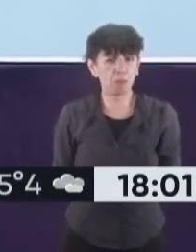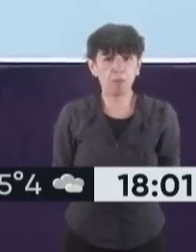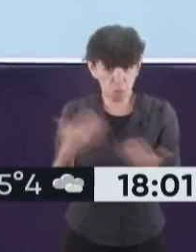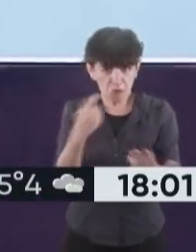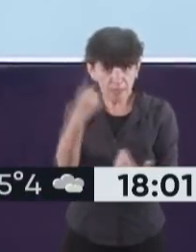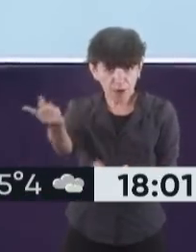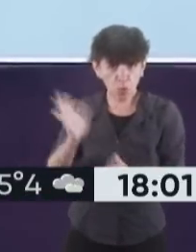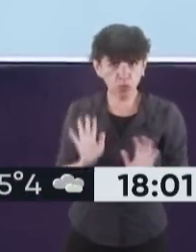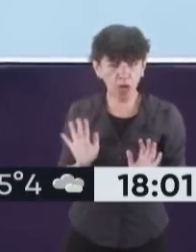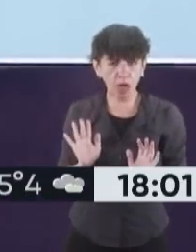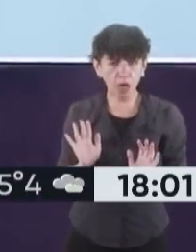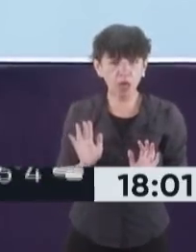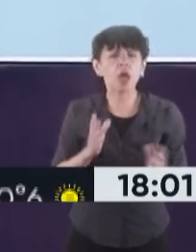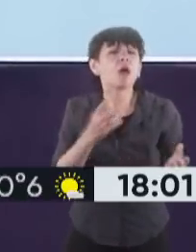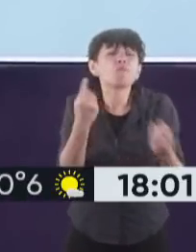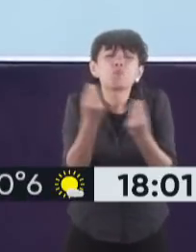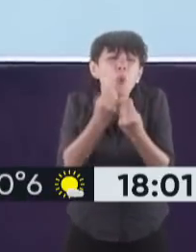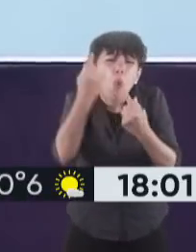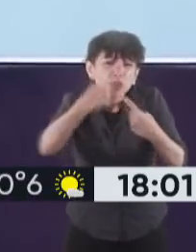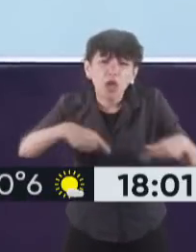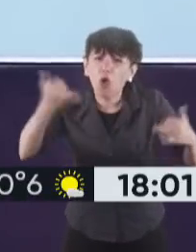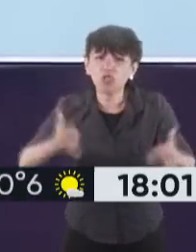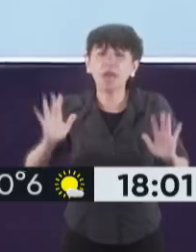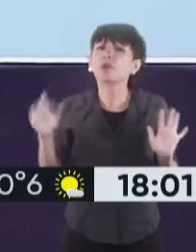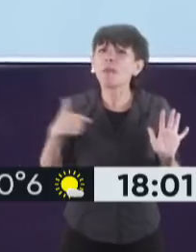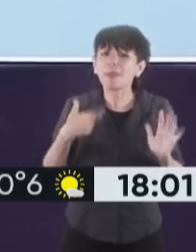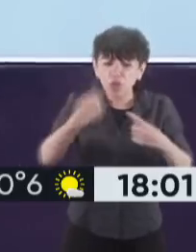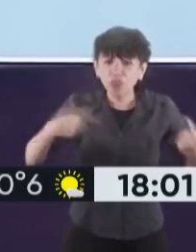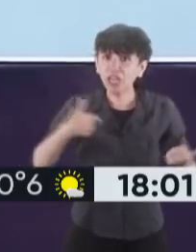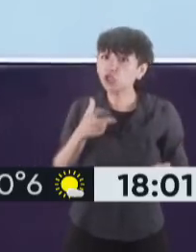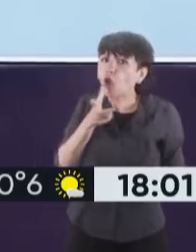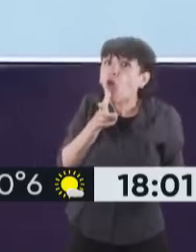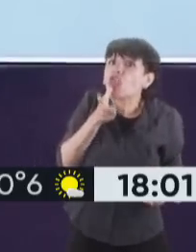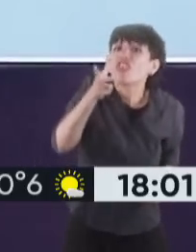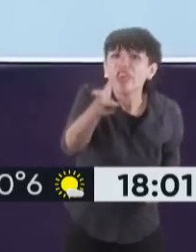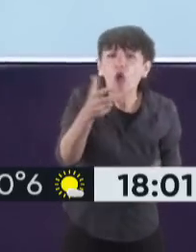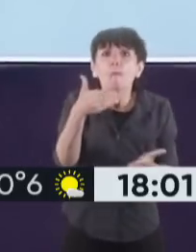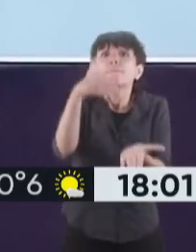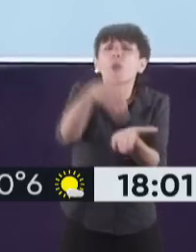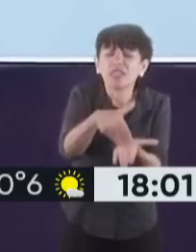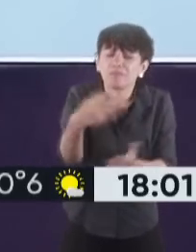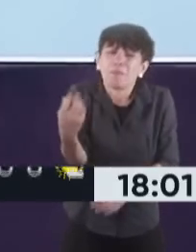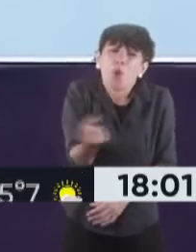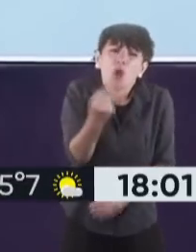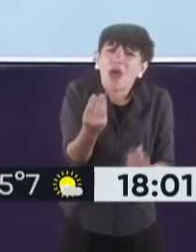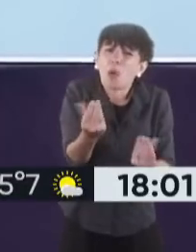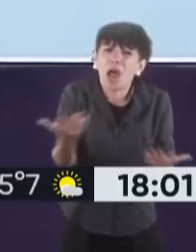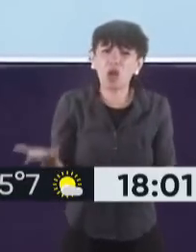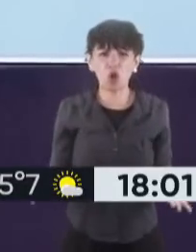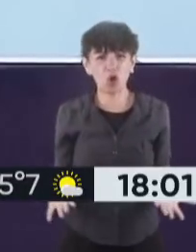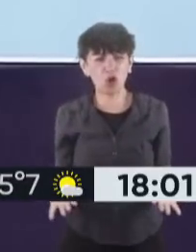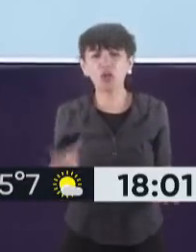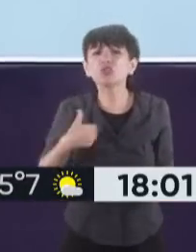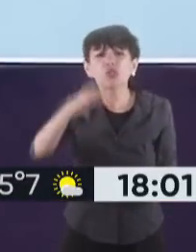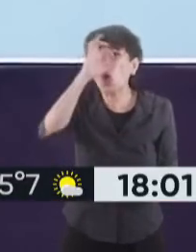Hemos pasado muchas cosas y para mí el valor de la palabra vale mucho. Yo nunca me animaría a decir que